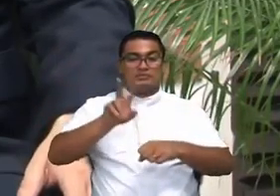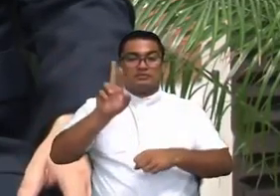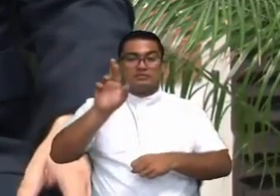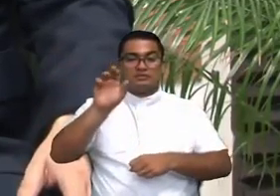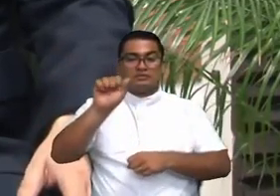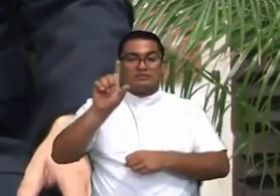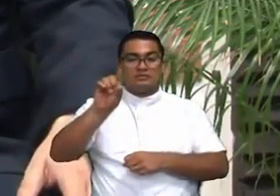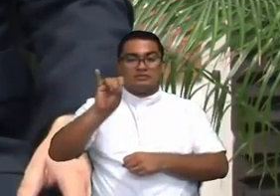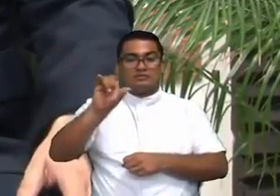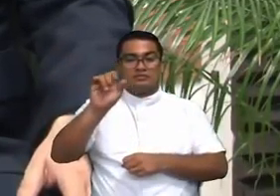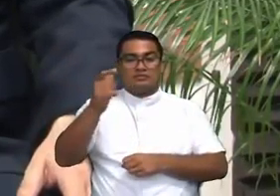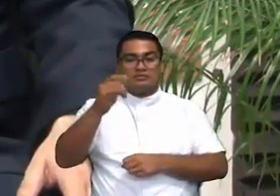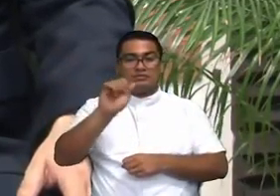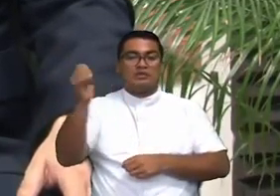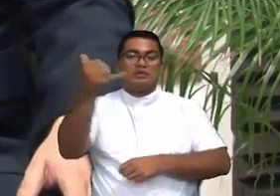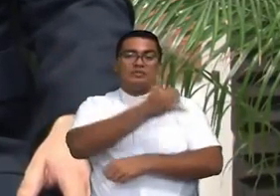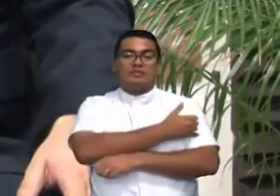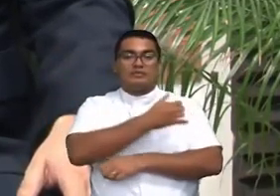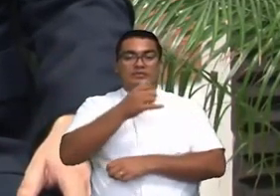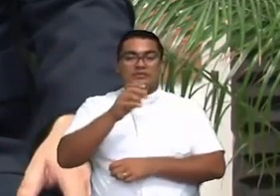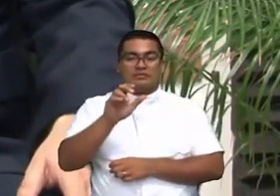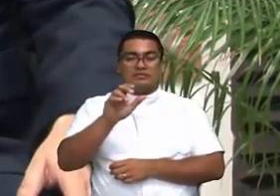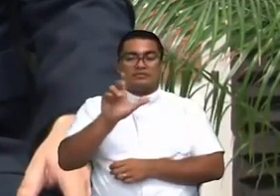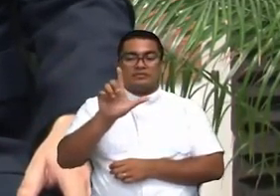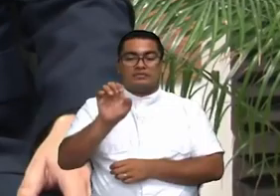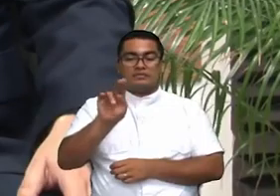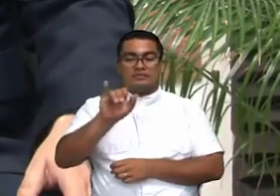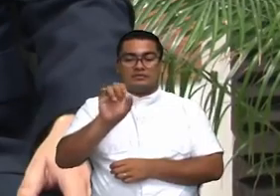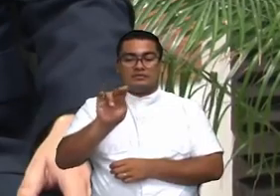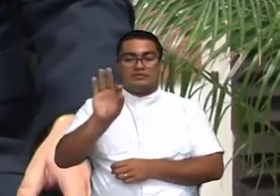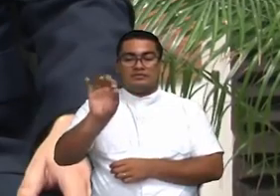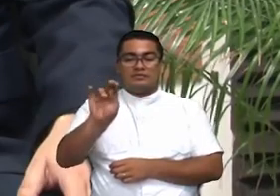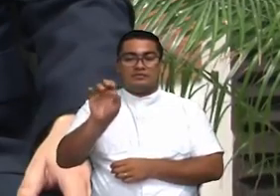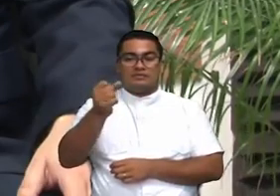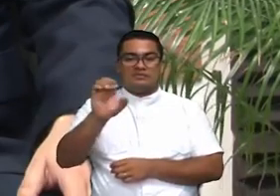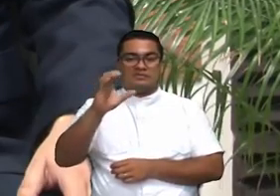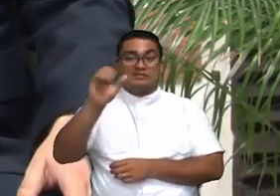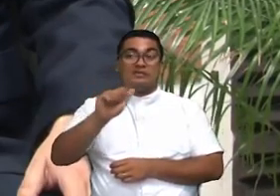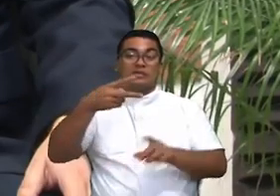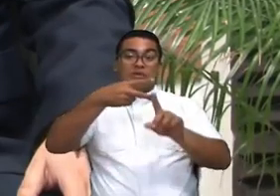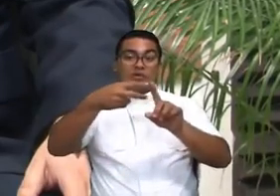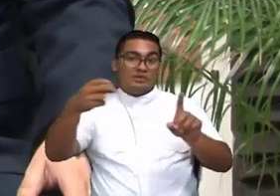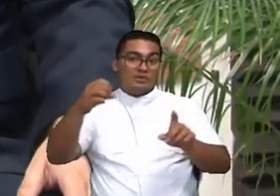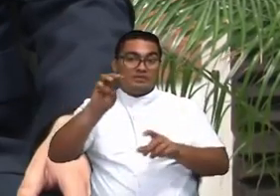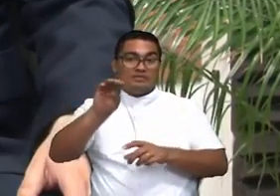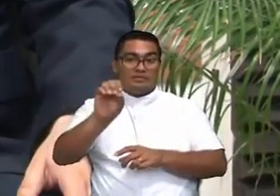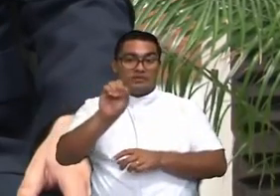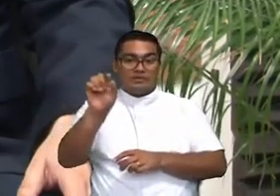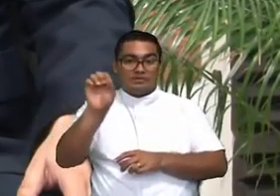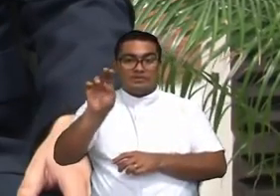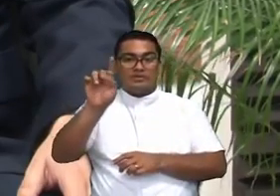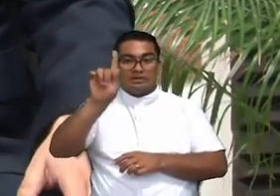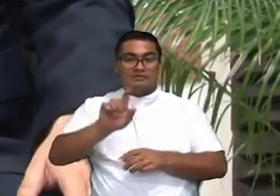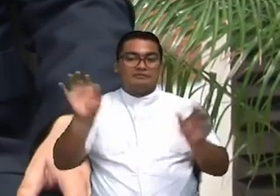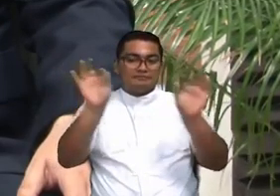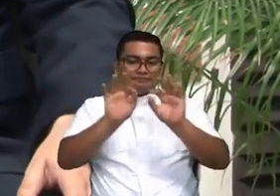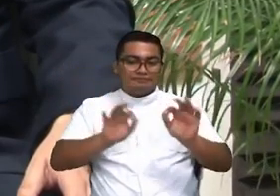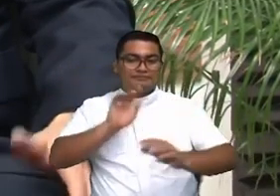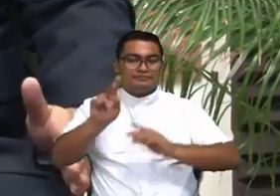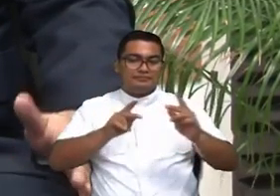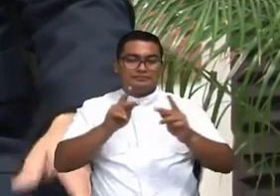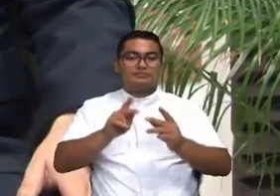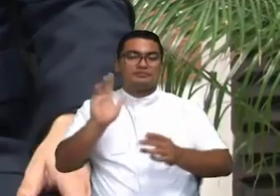del Hospital Antonio Lenin Fonseca, que se está celebrando, está terminando en estos momentos en el Hotel Monzonte. Felicidades a todos ellos y éxitos a